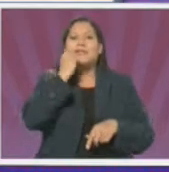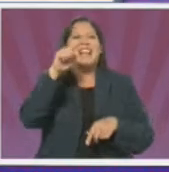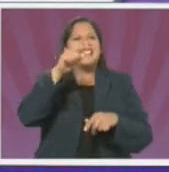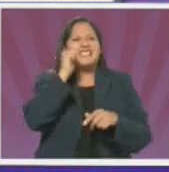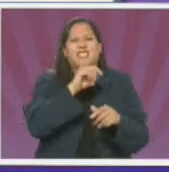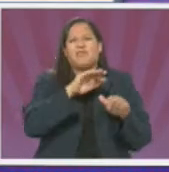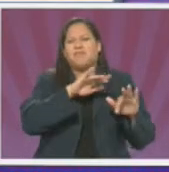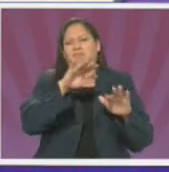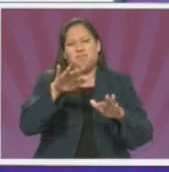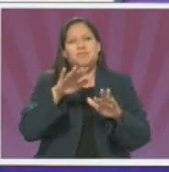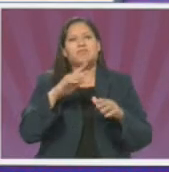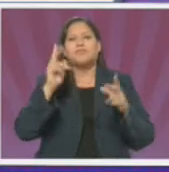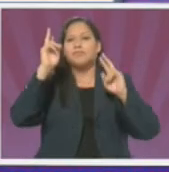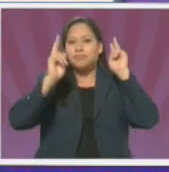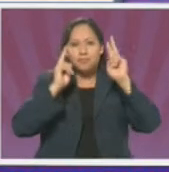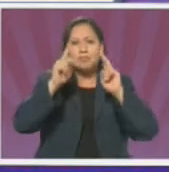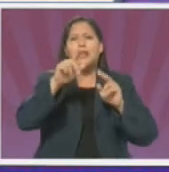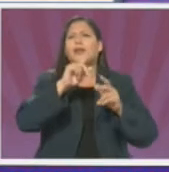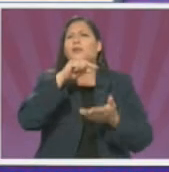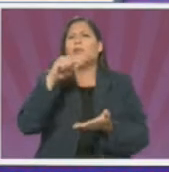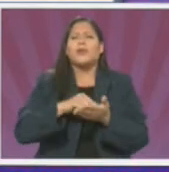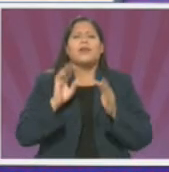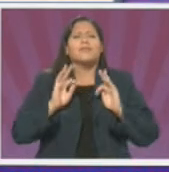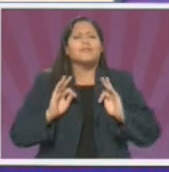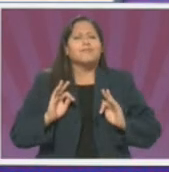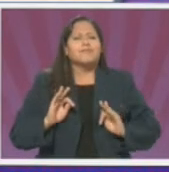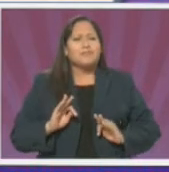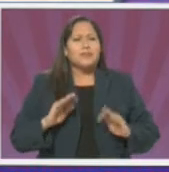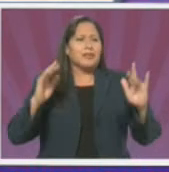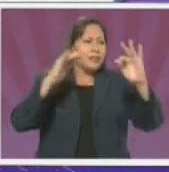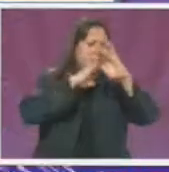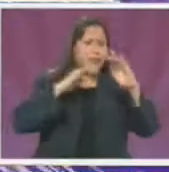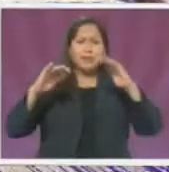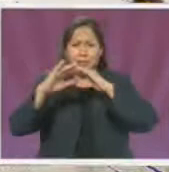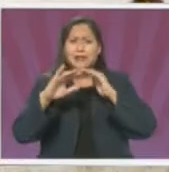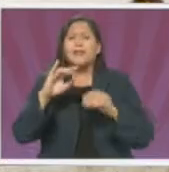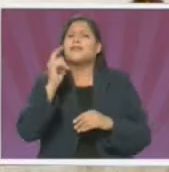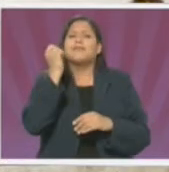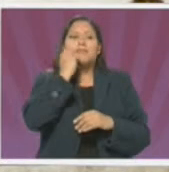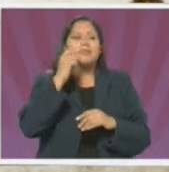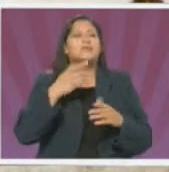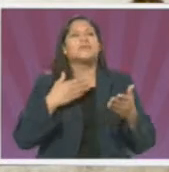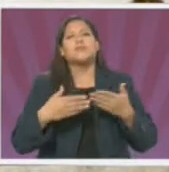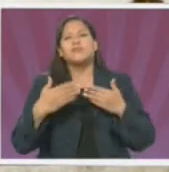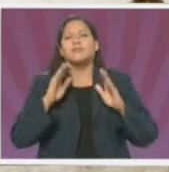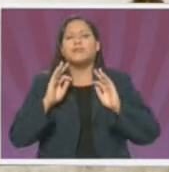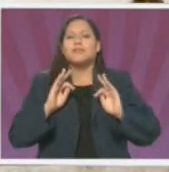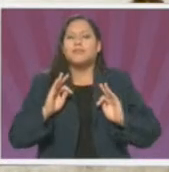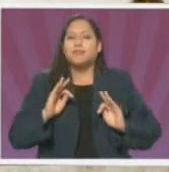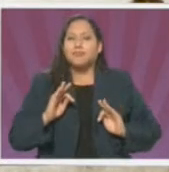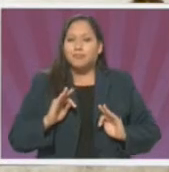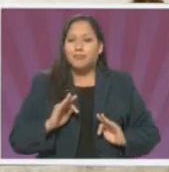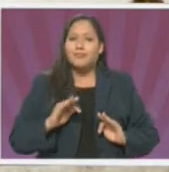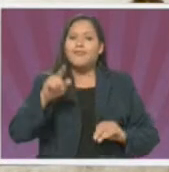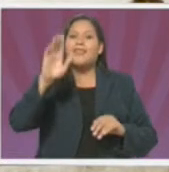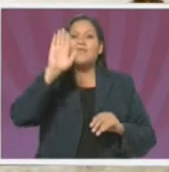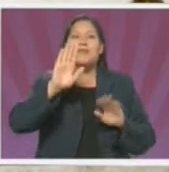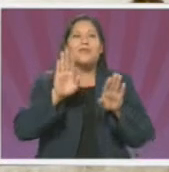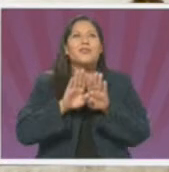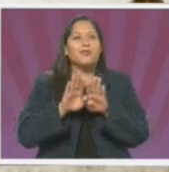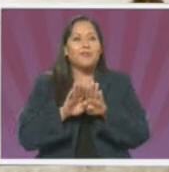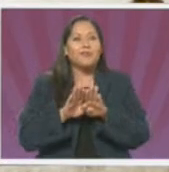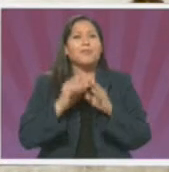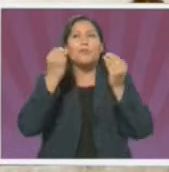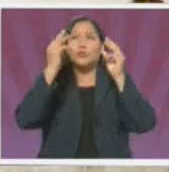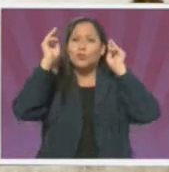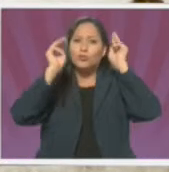zona pues muy tranquila, ¿no? A pesar del ajetreo que existe, es muy seguro caminar por ahí. Hay, como le decía,